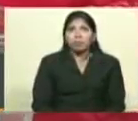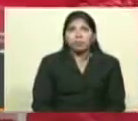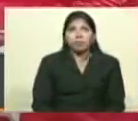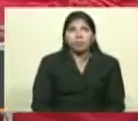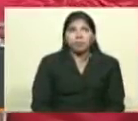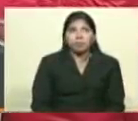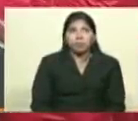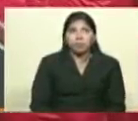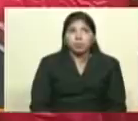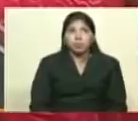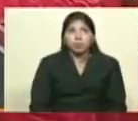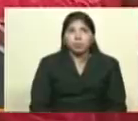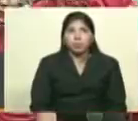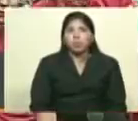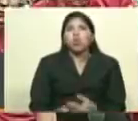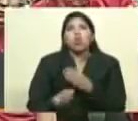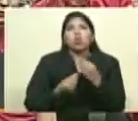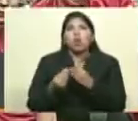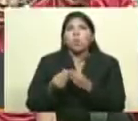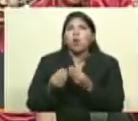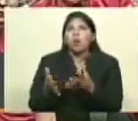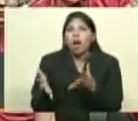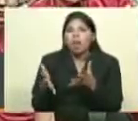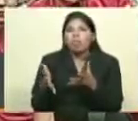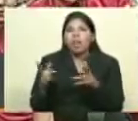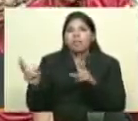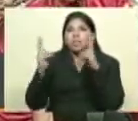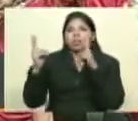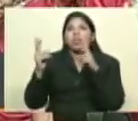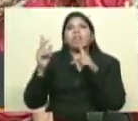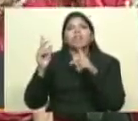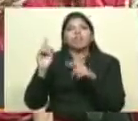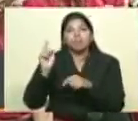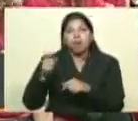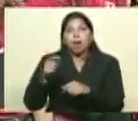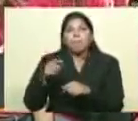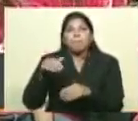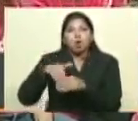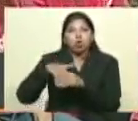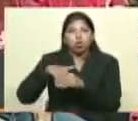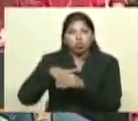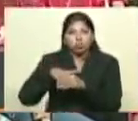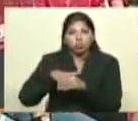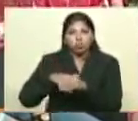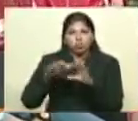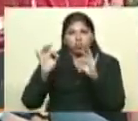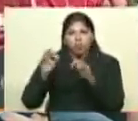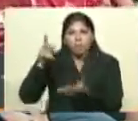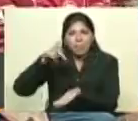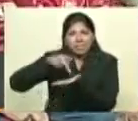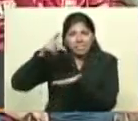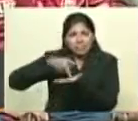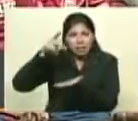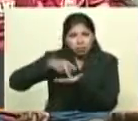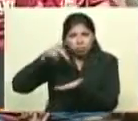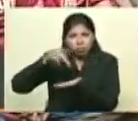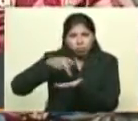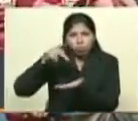Esa batalla se gana con votos, no con balas. Se gana con participación.